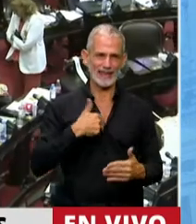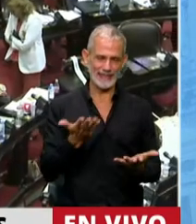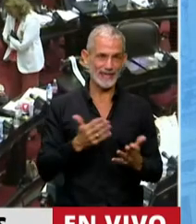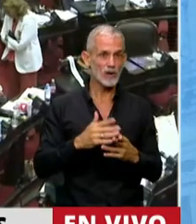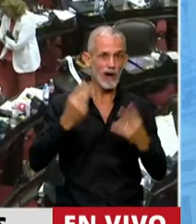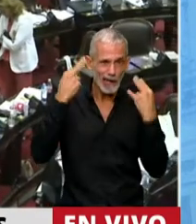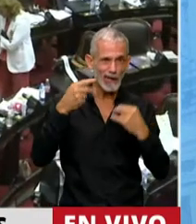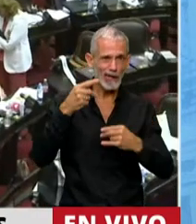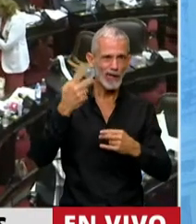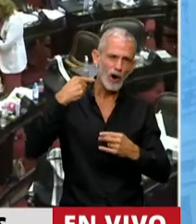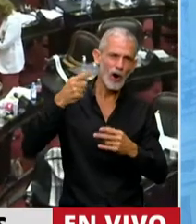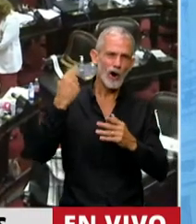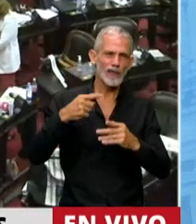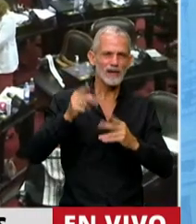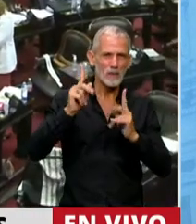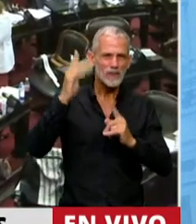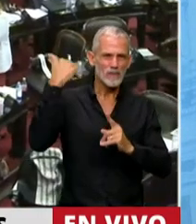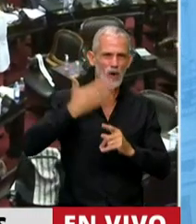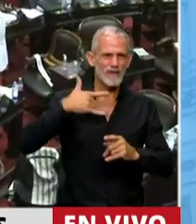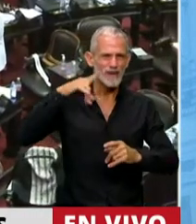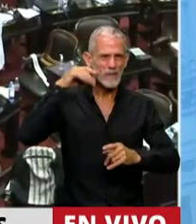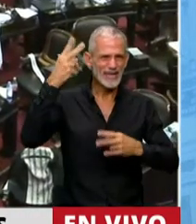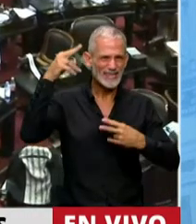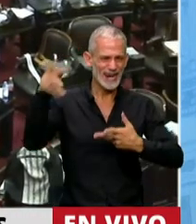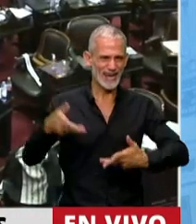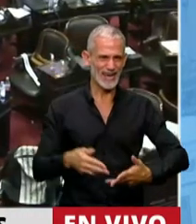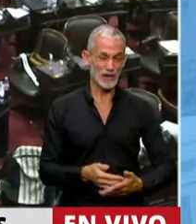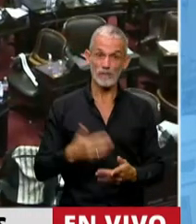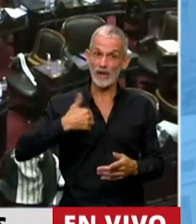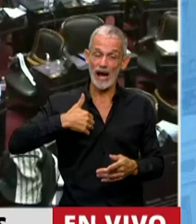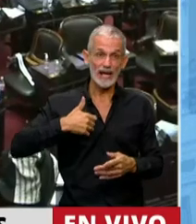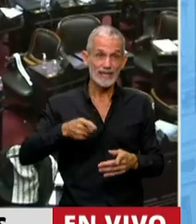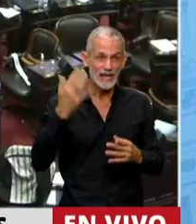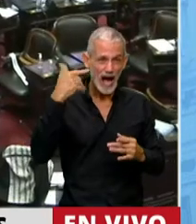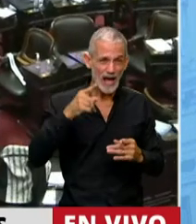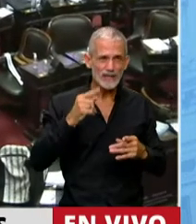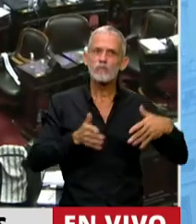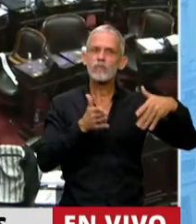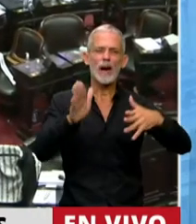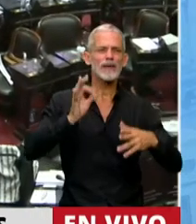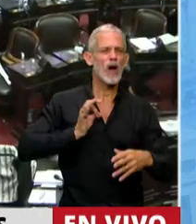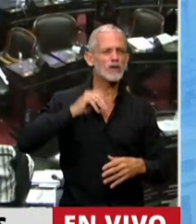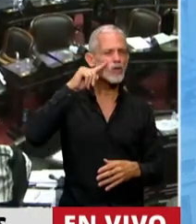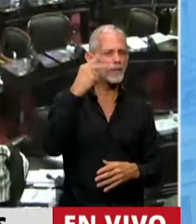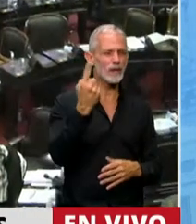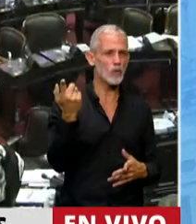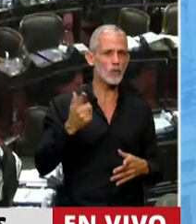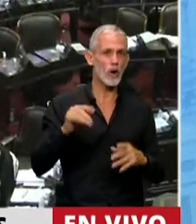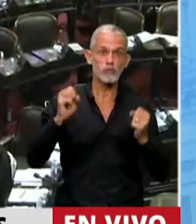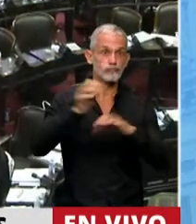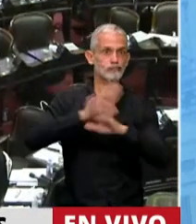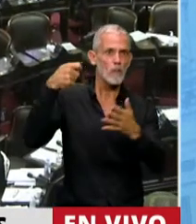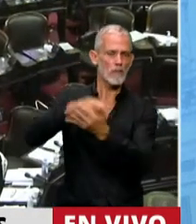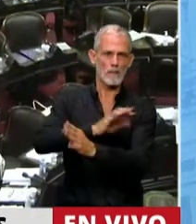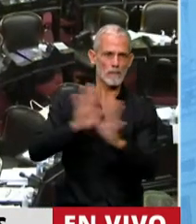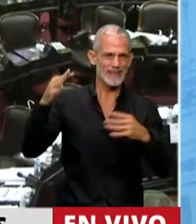no cumpliendo con los usureros internacionales. El argentinazo mostró un camino en 2001, suspendió los pagos de la